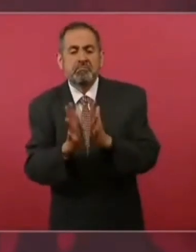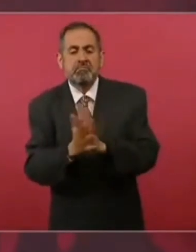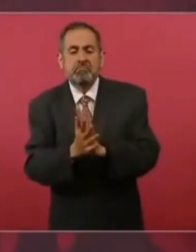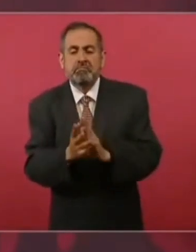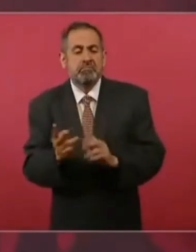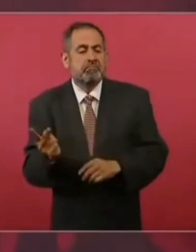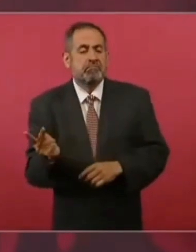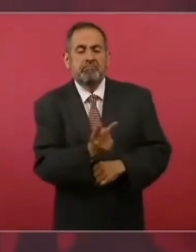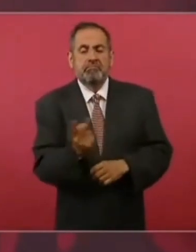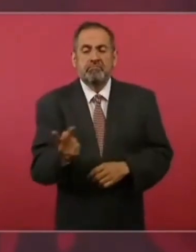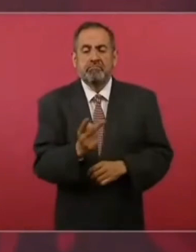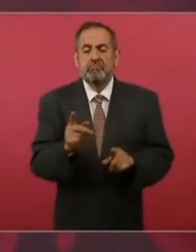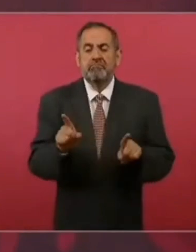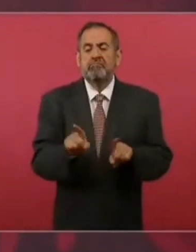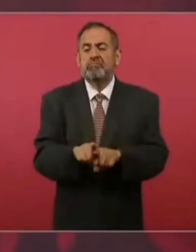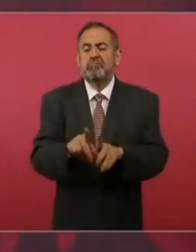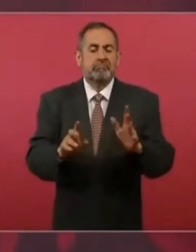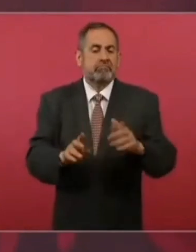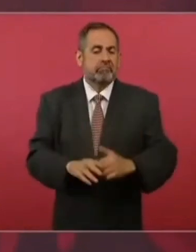de criminales.